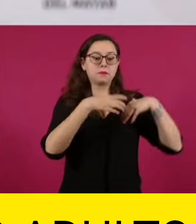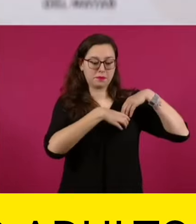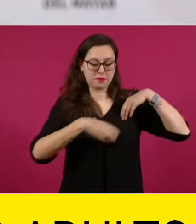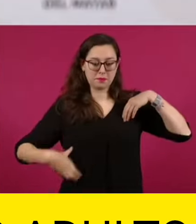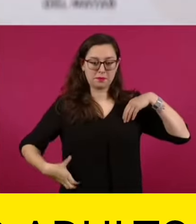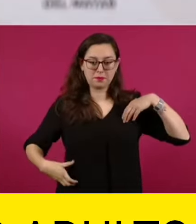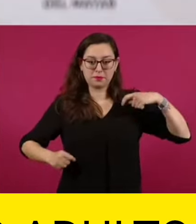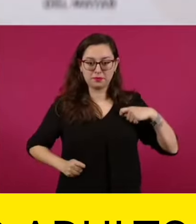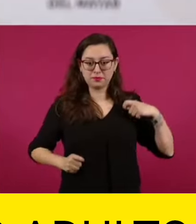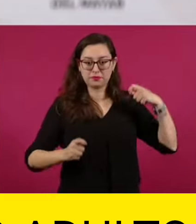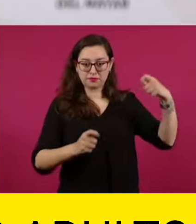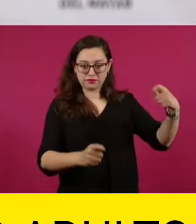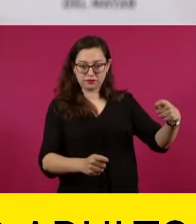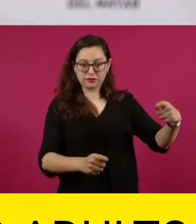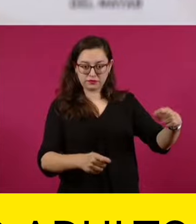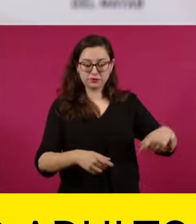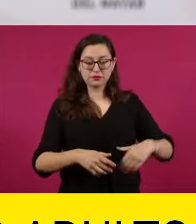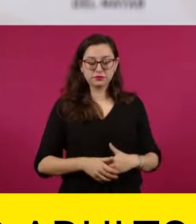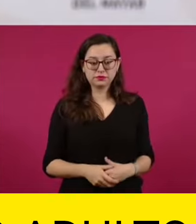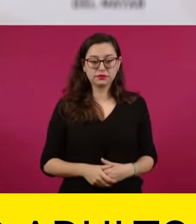Sí, están confirmando ya.